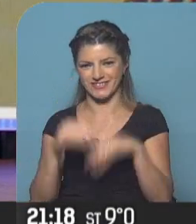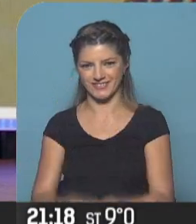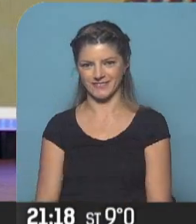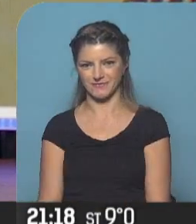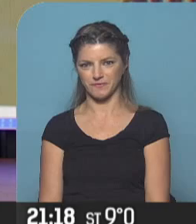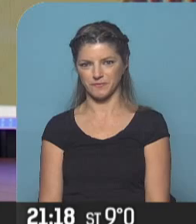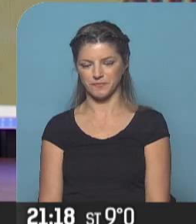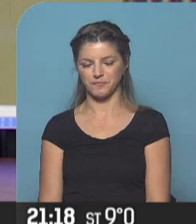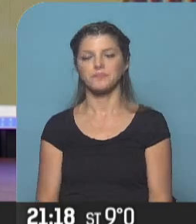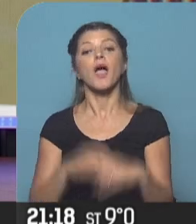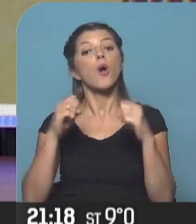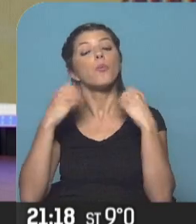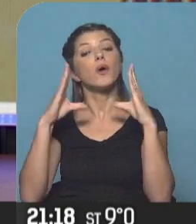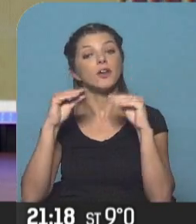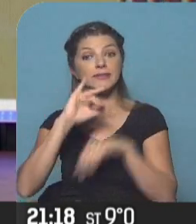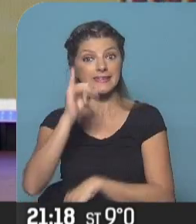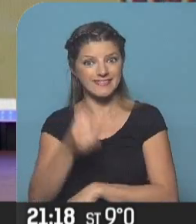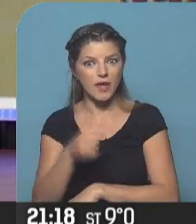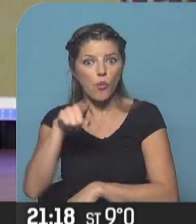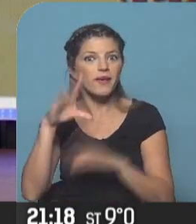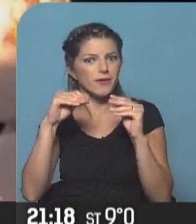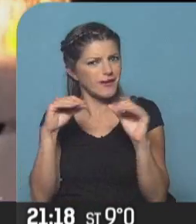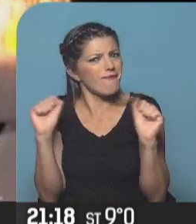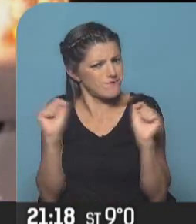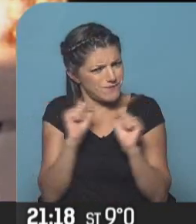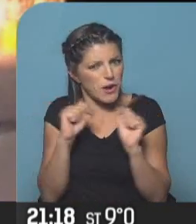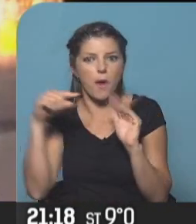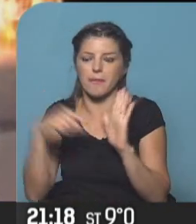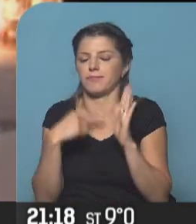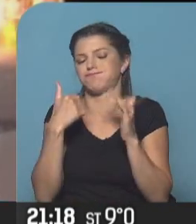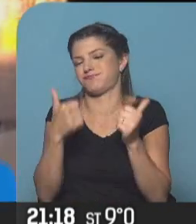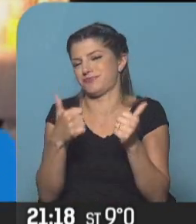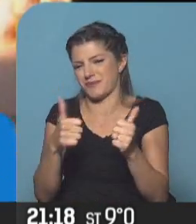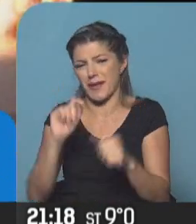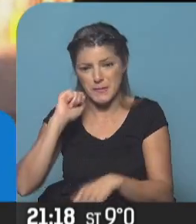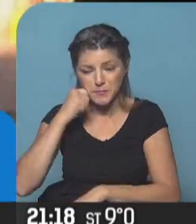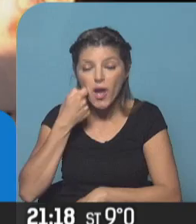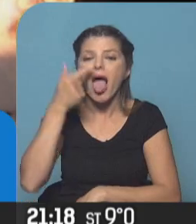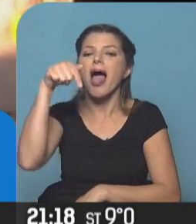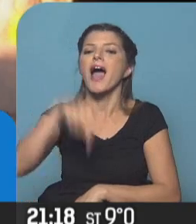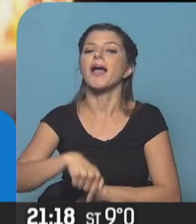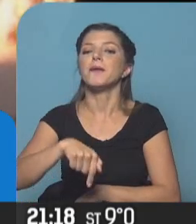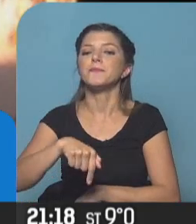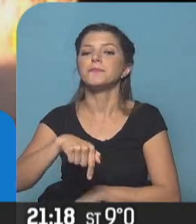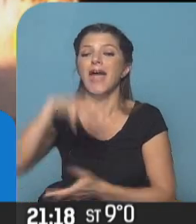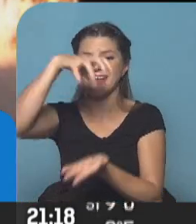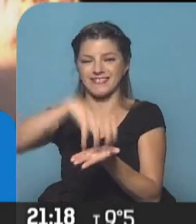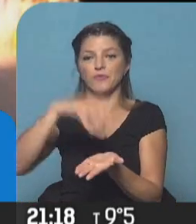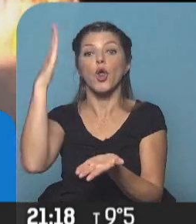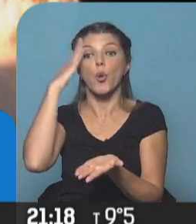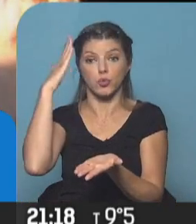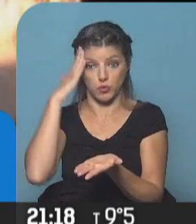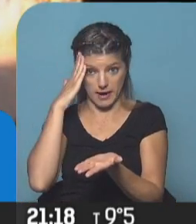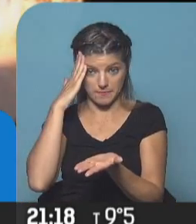¿Qué tal? ¿Cómo están? Muy buenas noches. Así es, una noche un poquito fresca, pero la verdad que mágica. Aquí se está viviendo en este centro cultural. Estamos